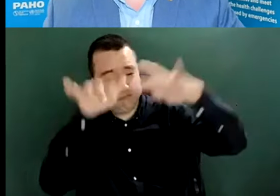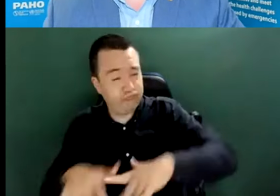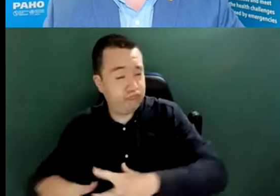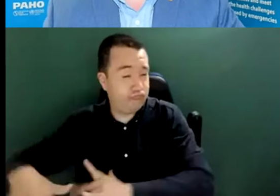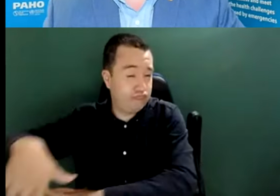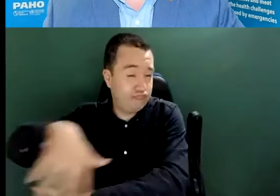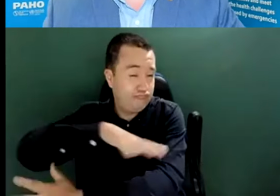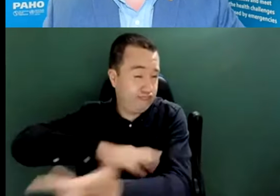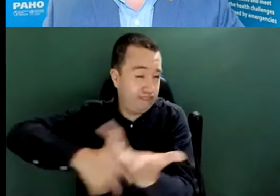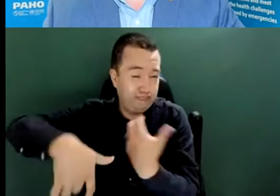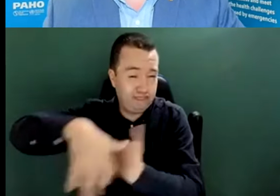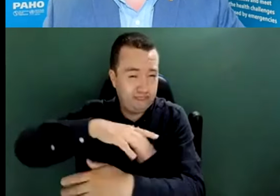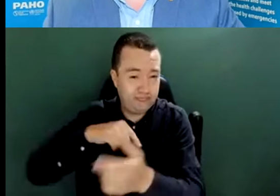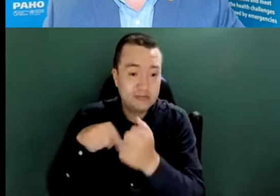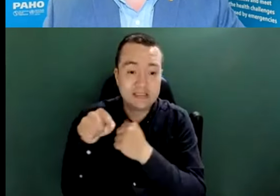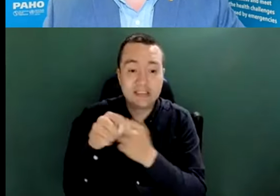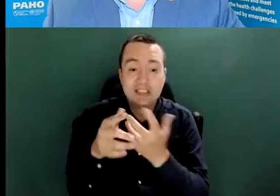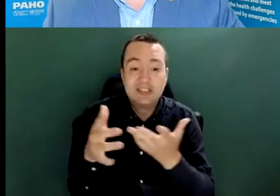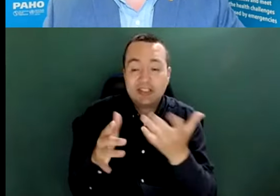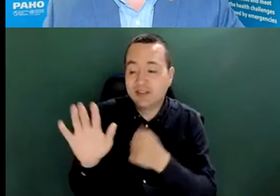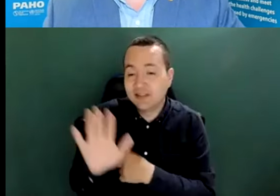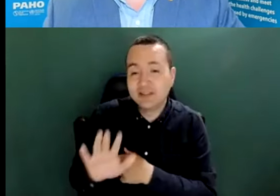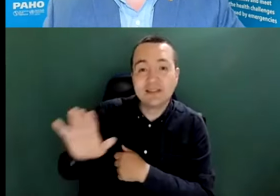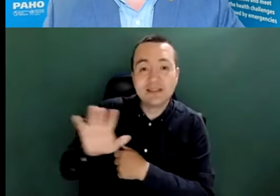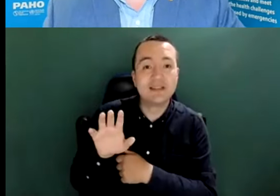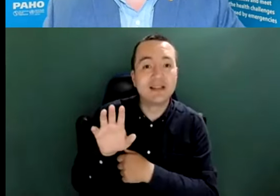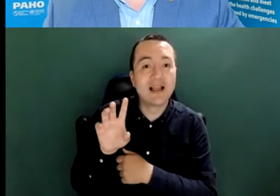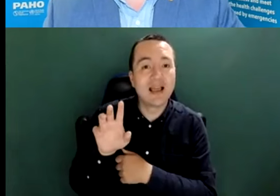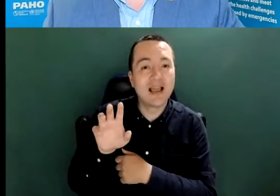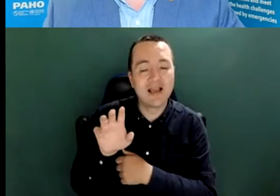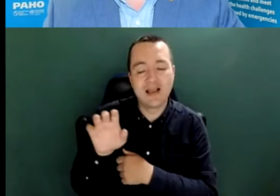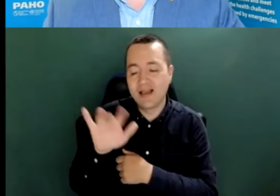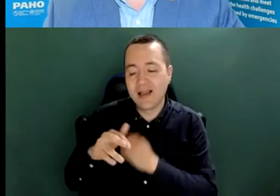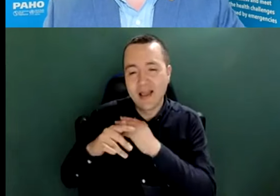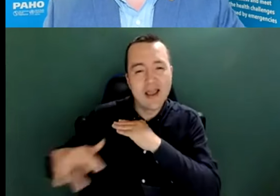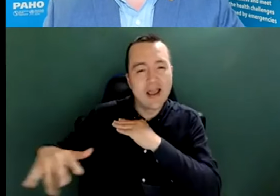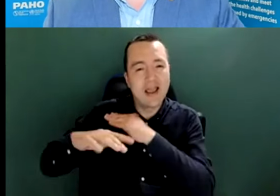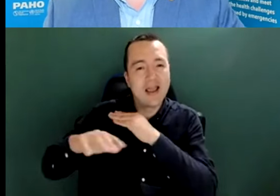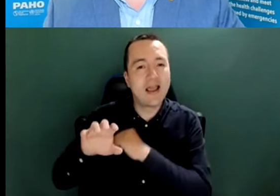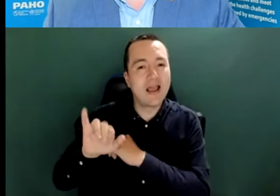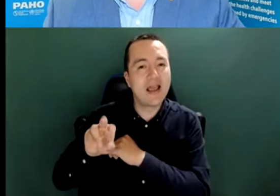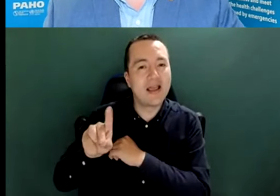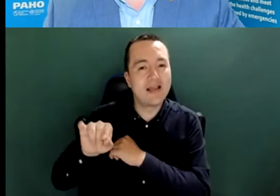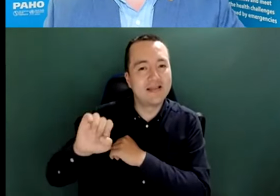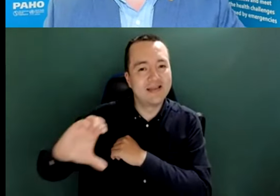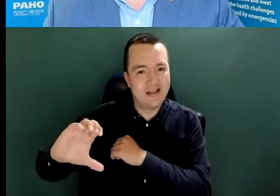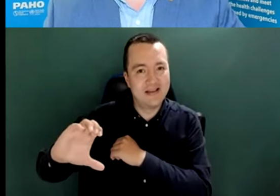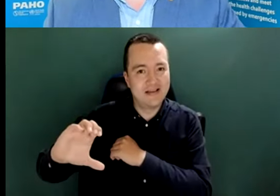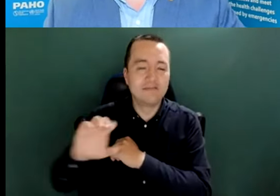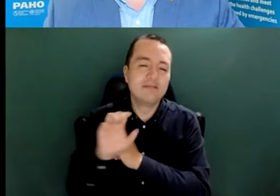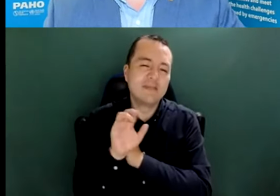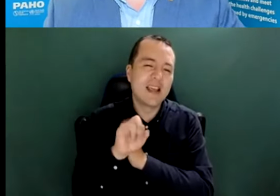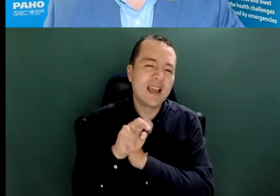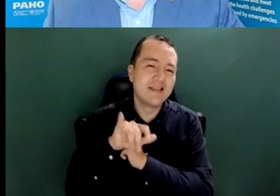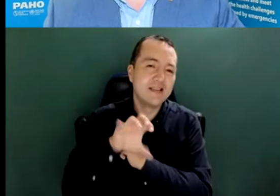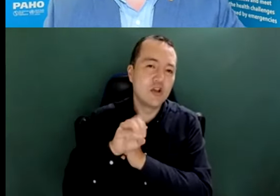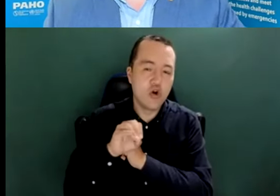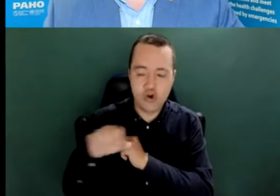y que ahora está tratando, en esa época estaba tratando de mejorar el acceso a la evidencia y construyó la